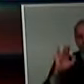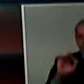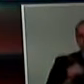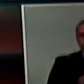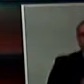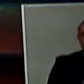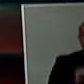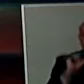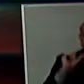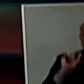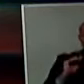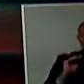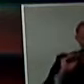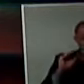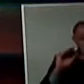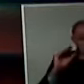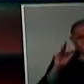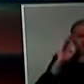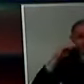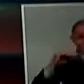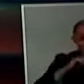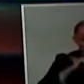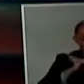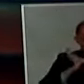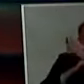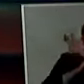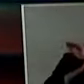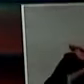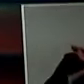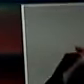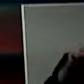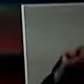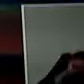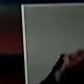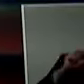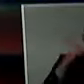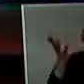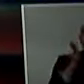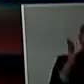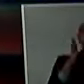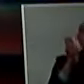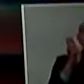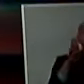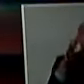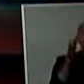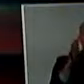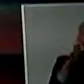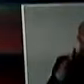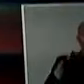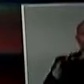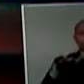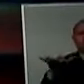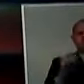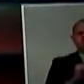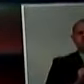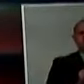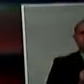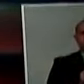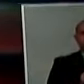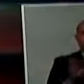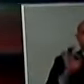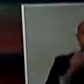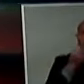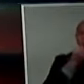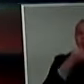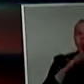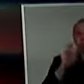madrugada vaya alejándose, los vientos también van disminuyendo. Y pueden ocurrir acumulados de lluvia en algunas zonas en 24